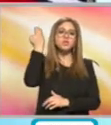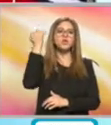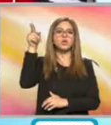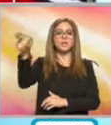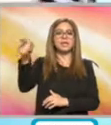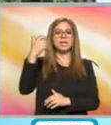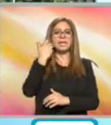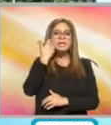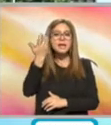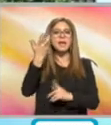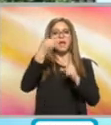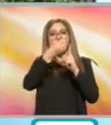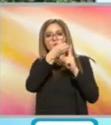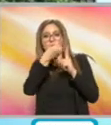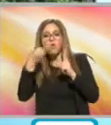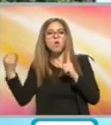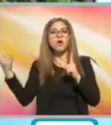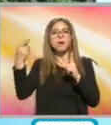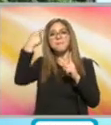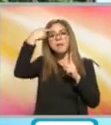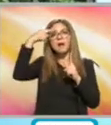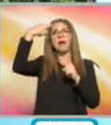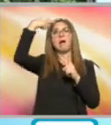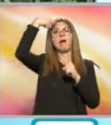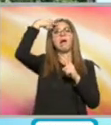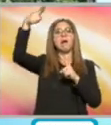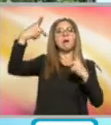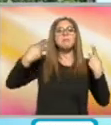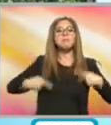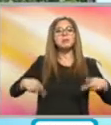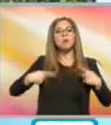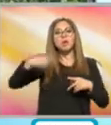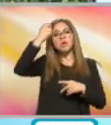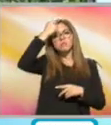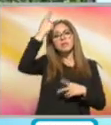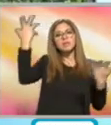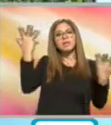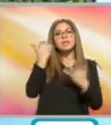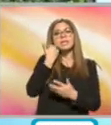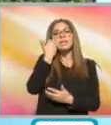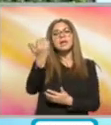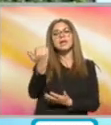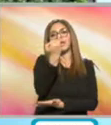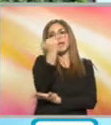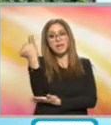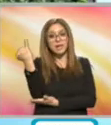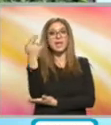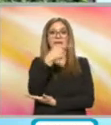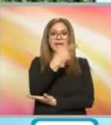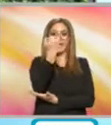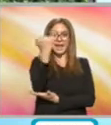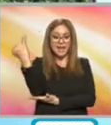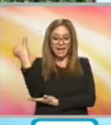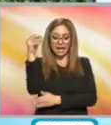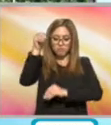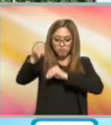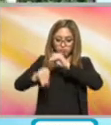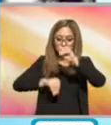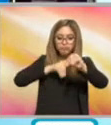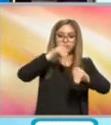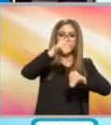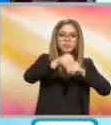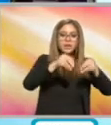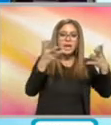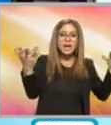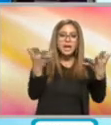organiza este festival, es una iniciativa ciudadana. Y lo que queremos es dejar los jardines que se van a intervenir para ir rehabilitando